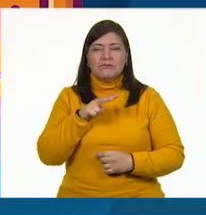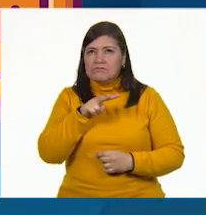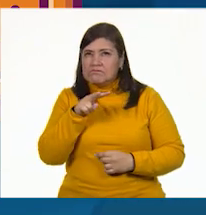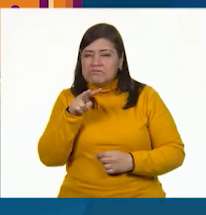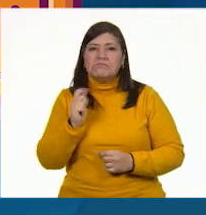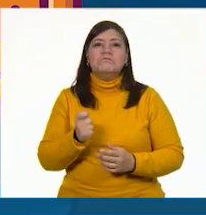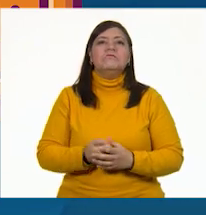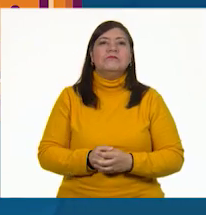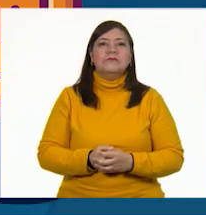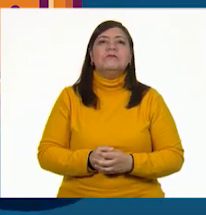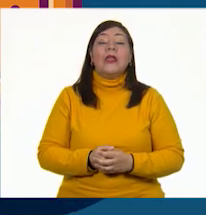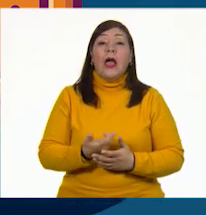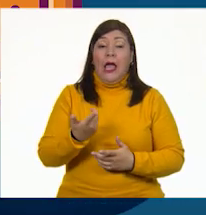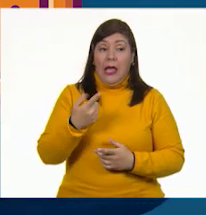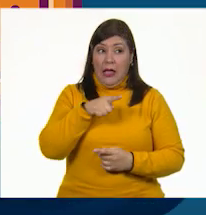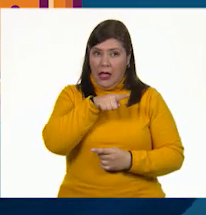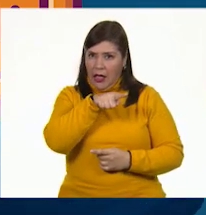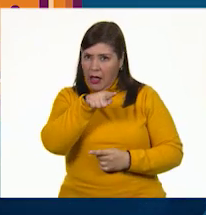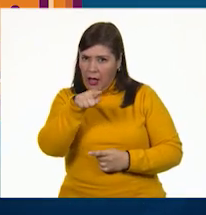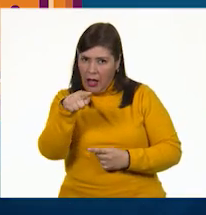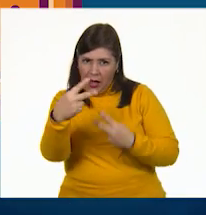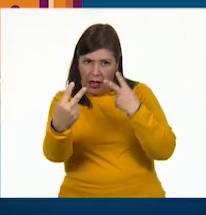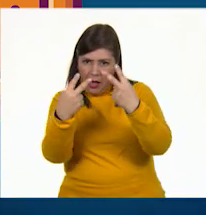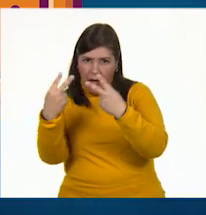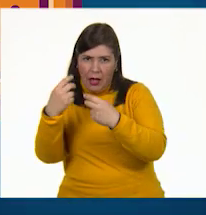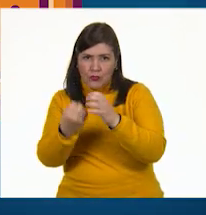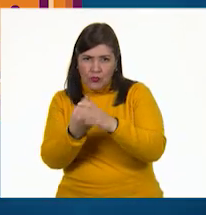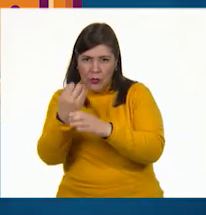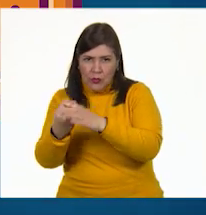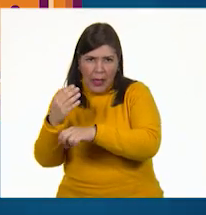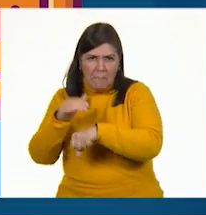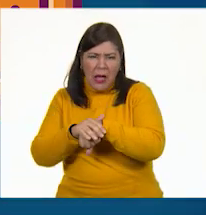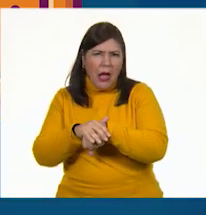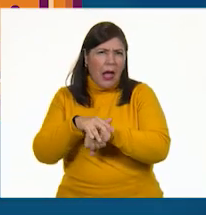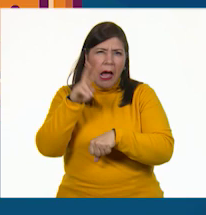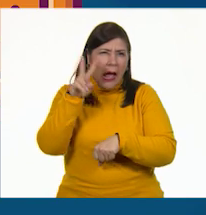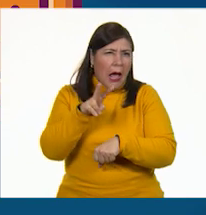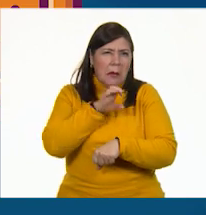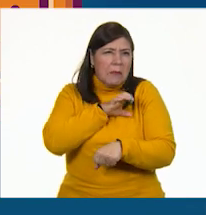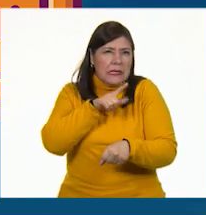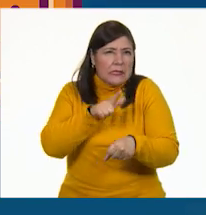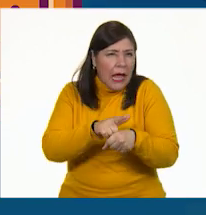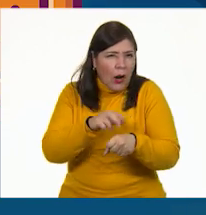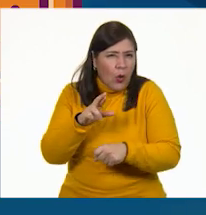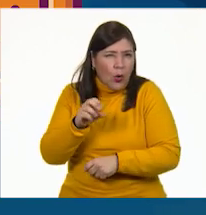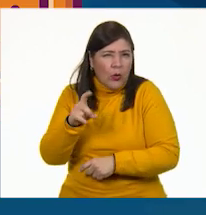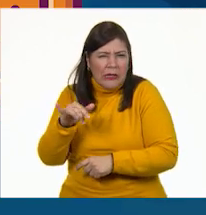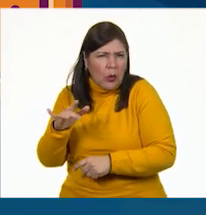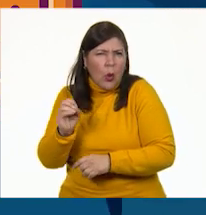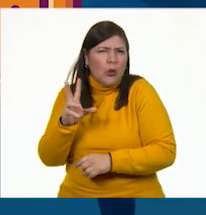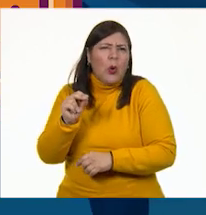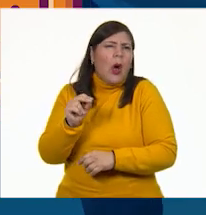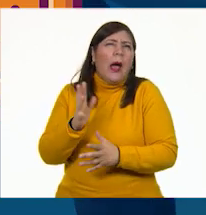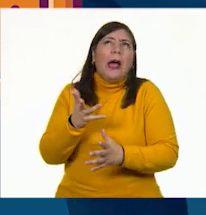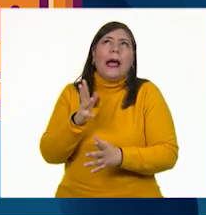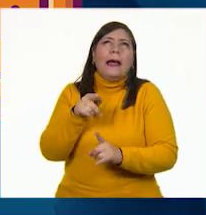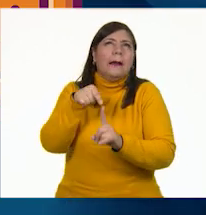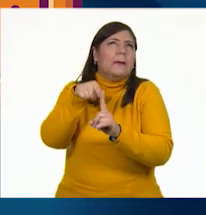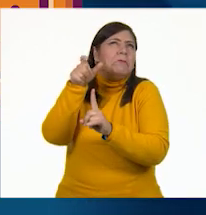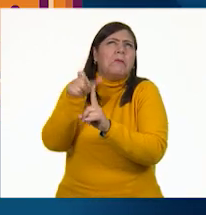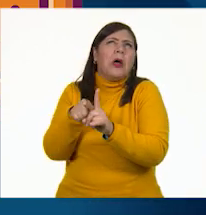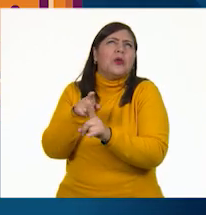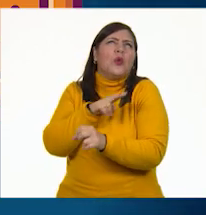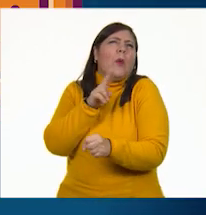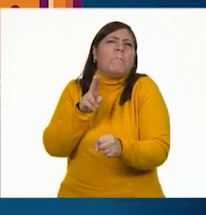Para mis nuevos amigos, Rodrigo no era especial. Solo era